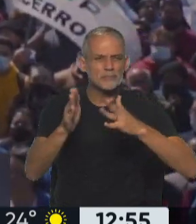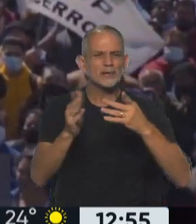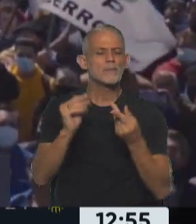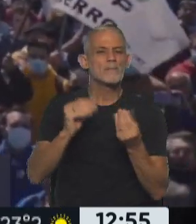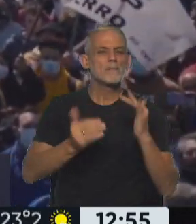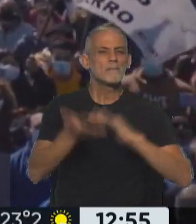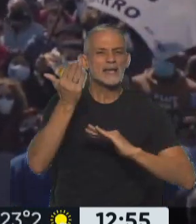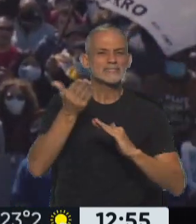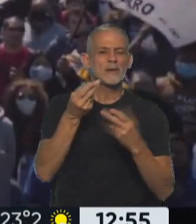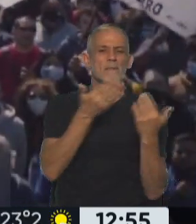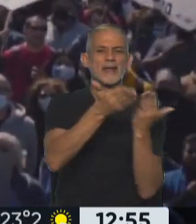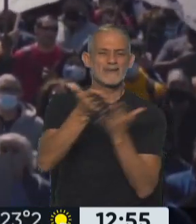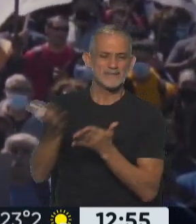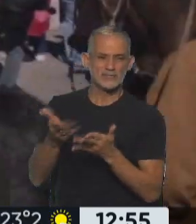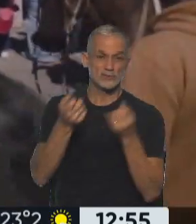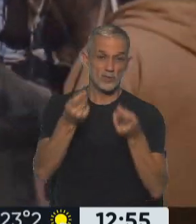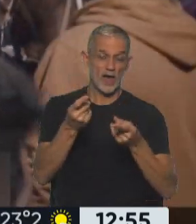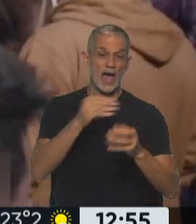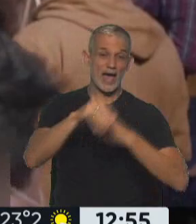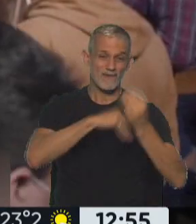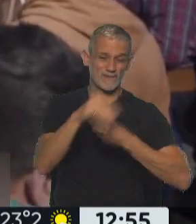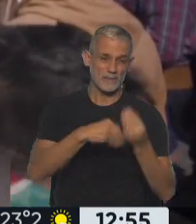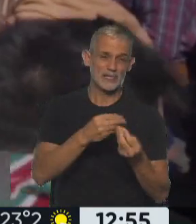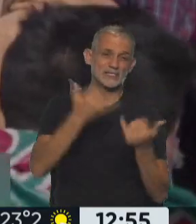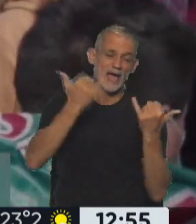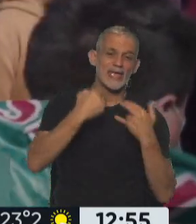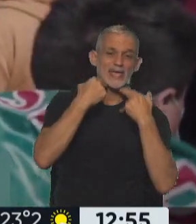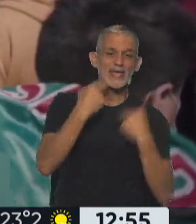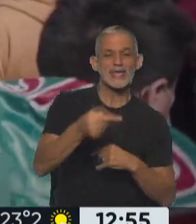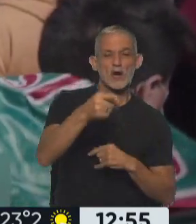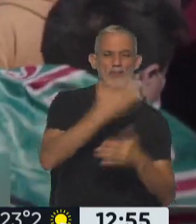incrementa los beneficios a familias con hijos discapacitados.